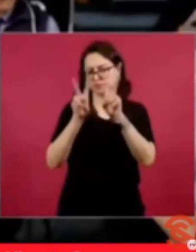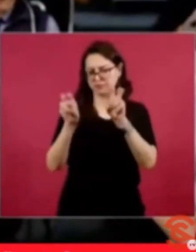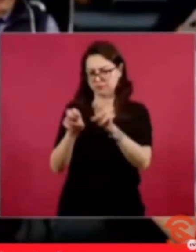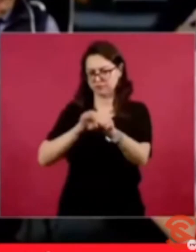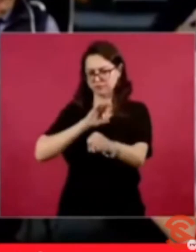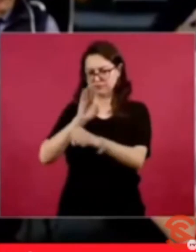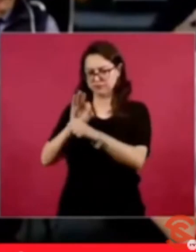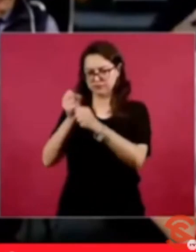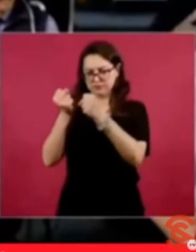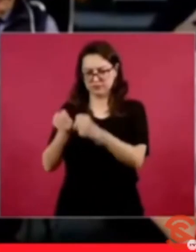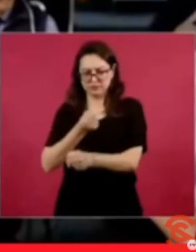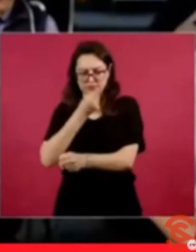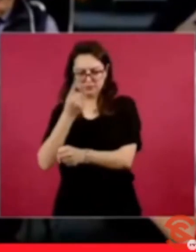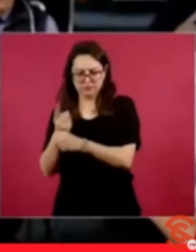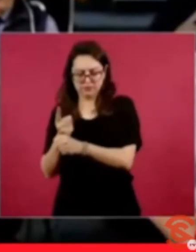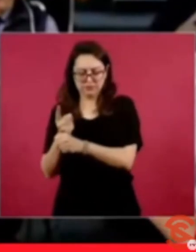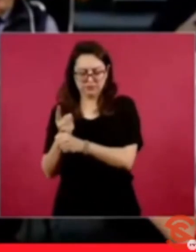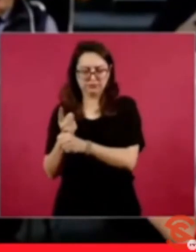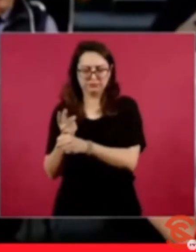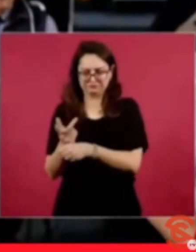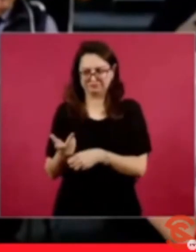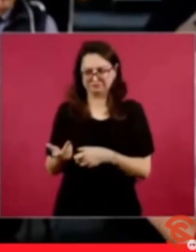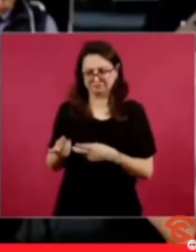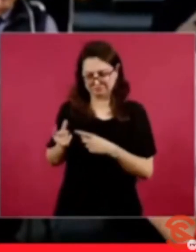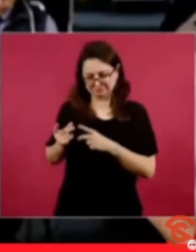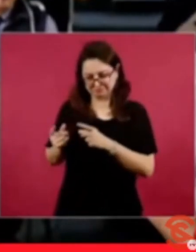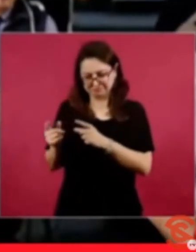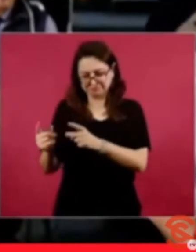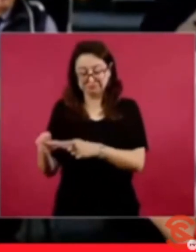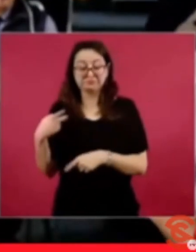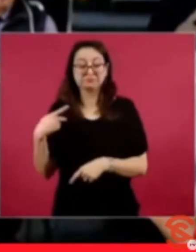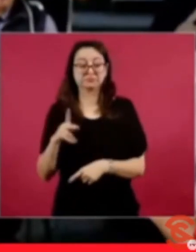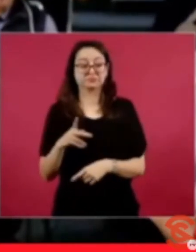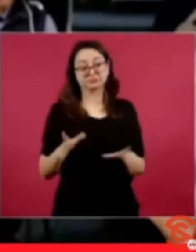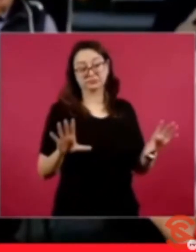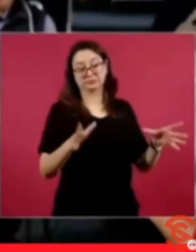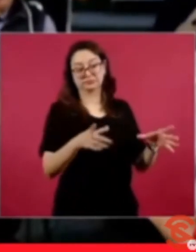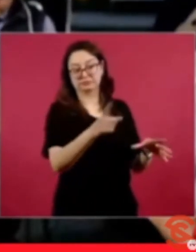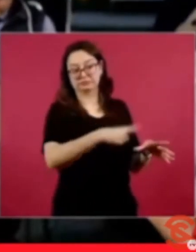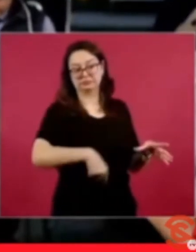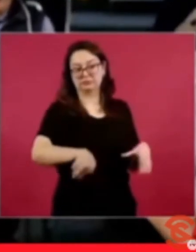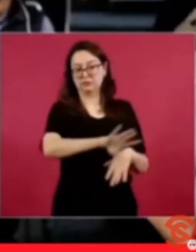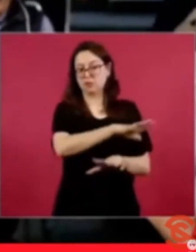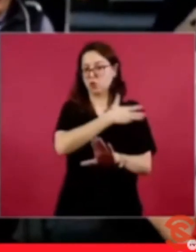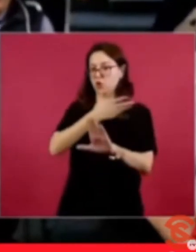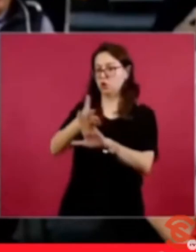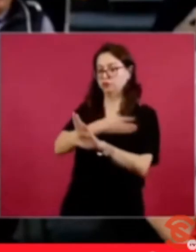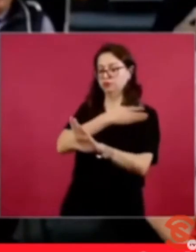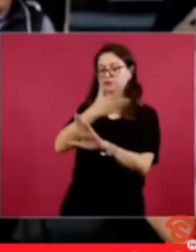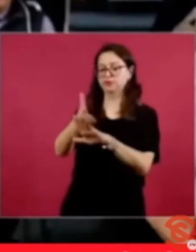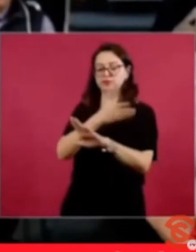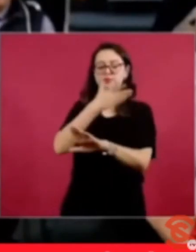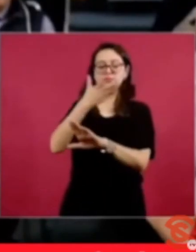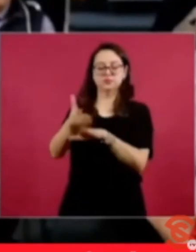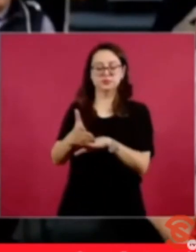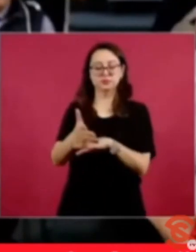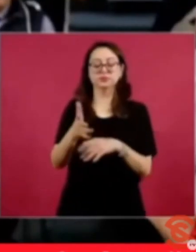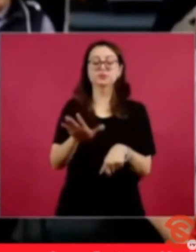Esto le ha traído una fuerte ola de ataques dentro y fuera del país, de aquellos grupos que estaban